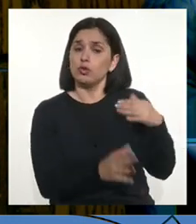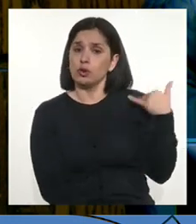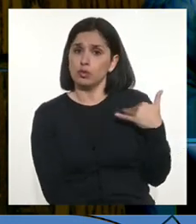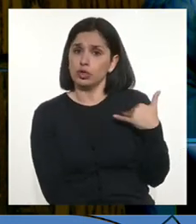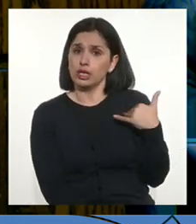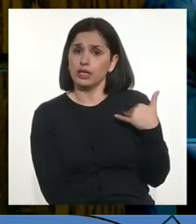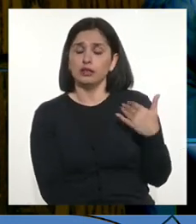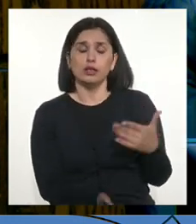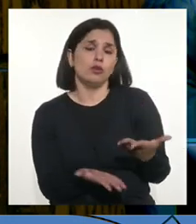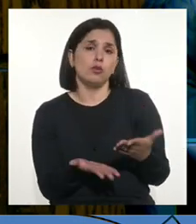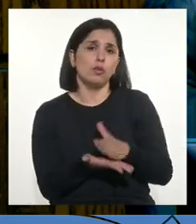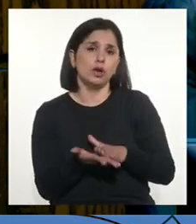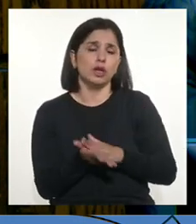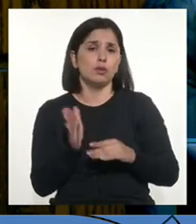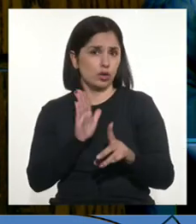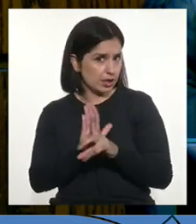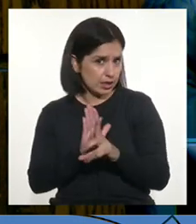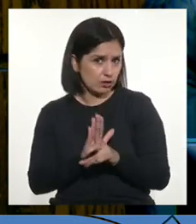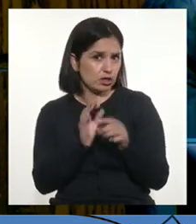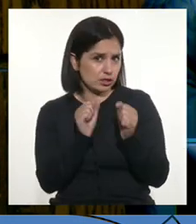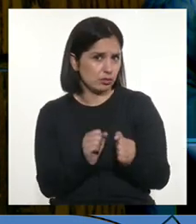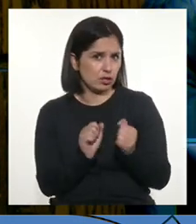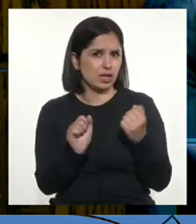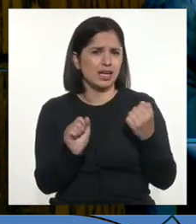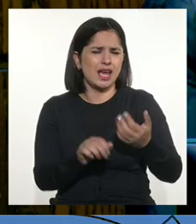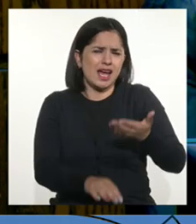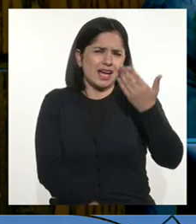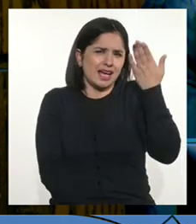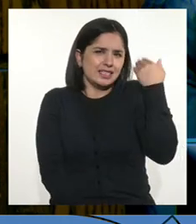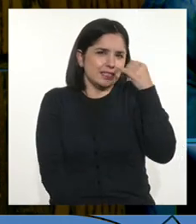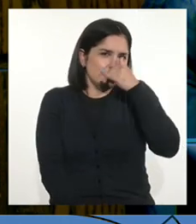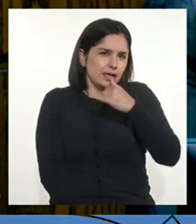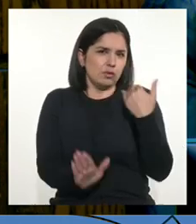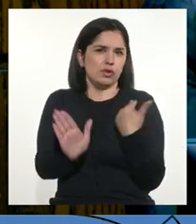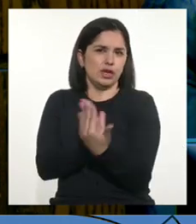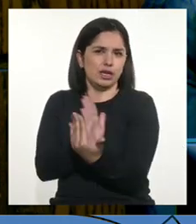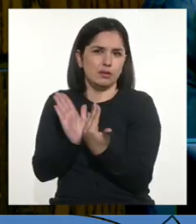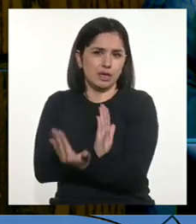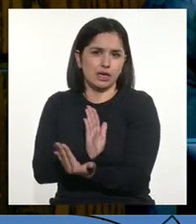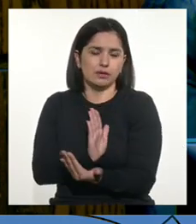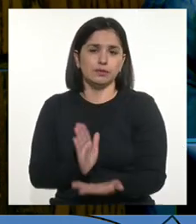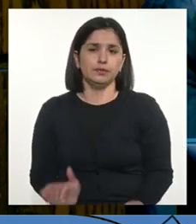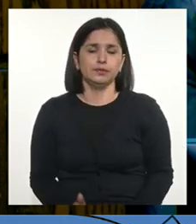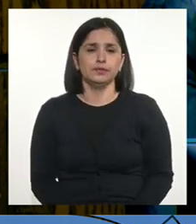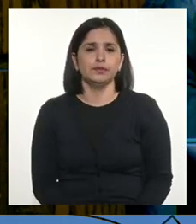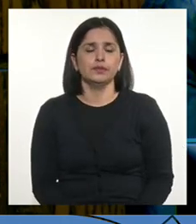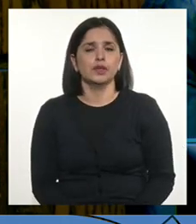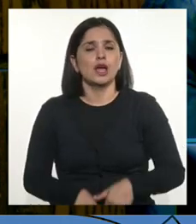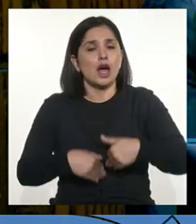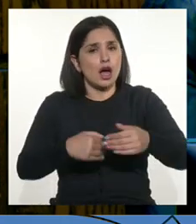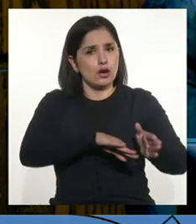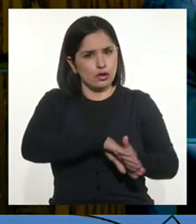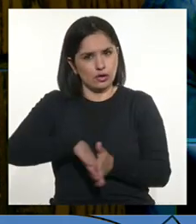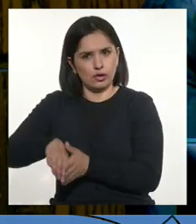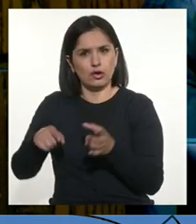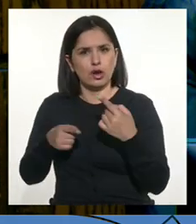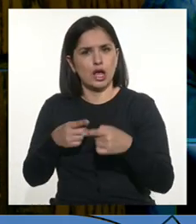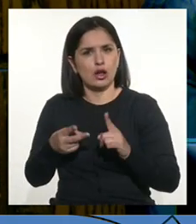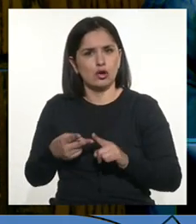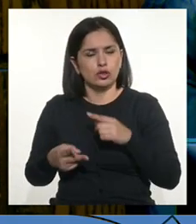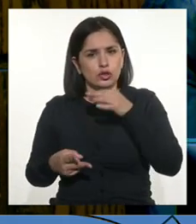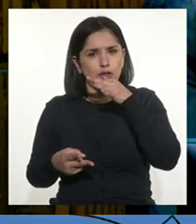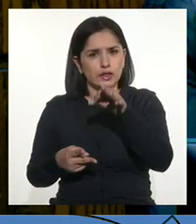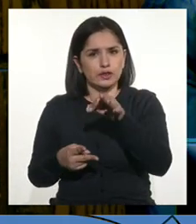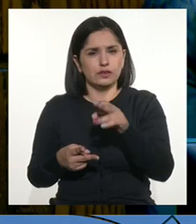momento como leyes que en realidad se podrían haber derogado mucho tiempo antes probablemente habría sido así ahora yo en la otra cosa que quiero decir sin embargo